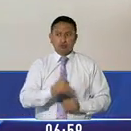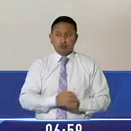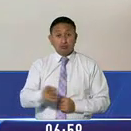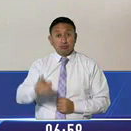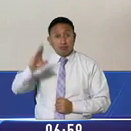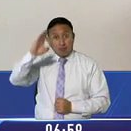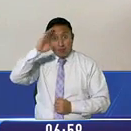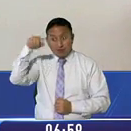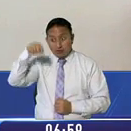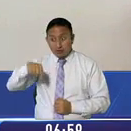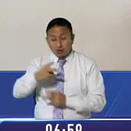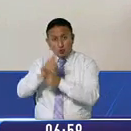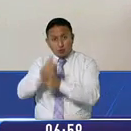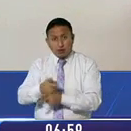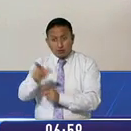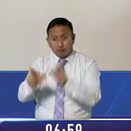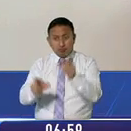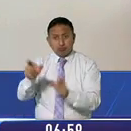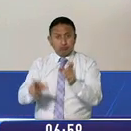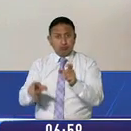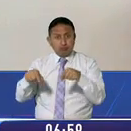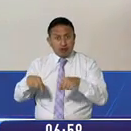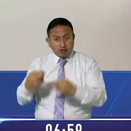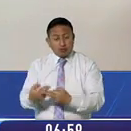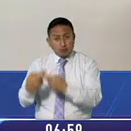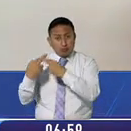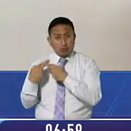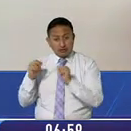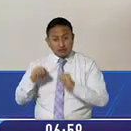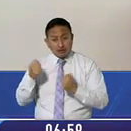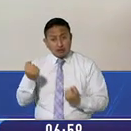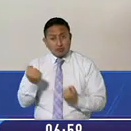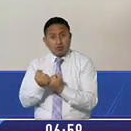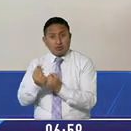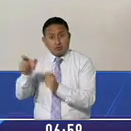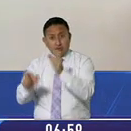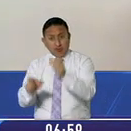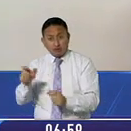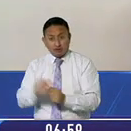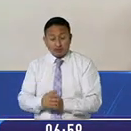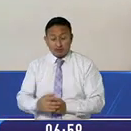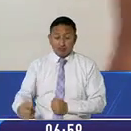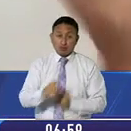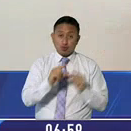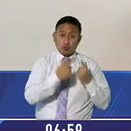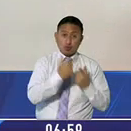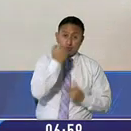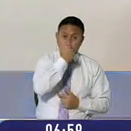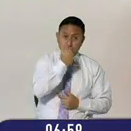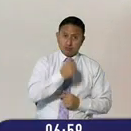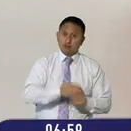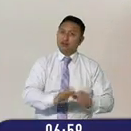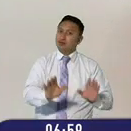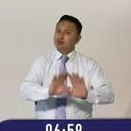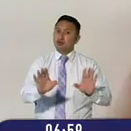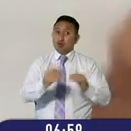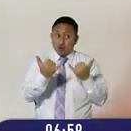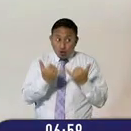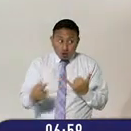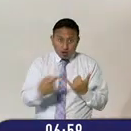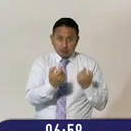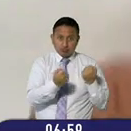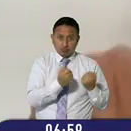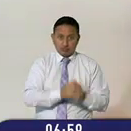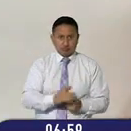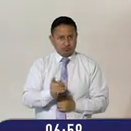a la ciudadanía, tiene que estar del lado del pueblo y no del lado del narcoestado que actualmente se ve en